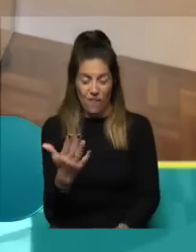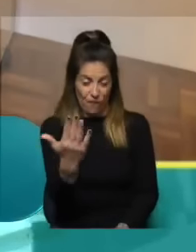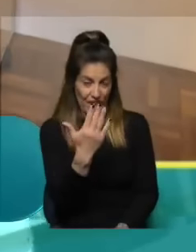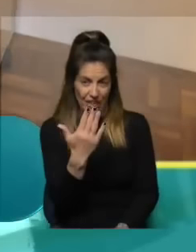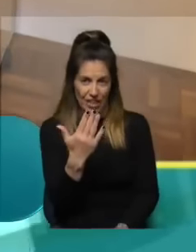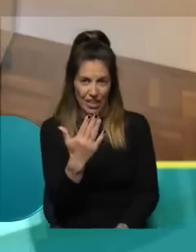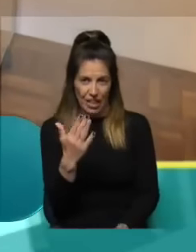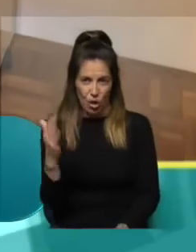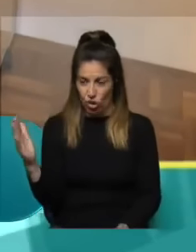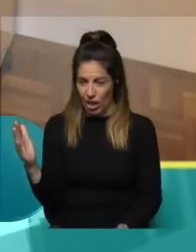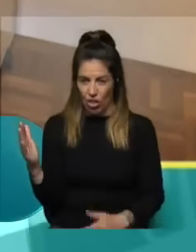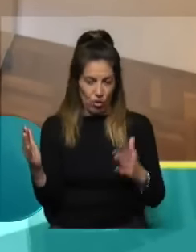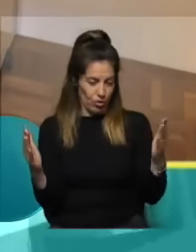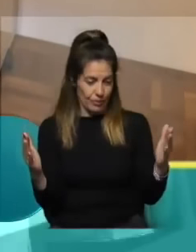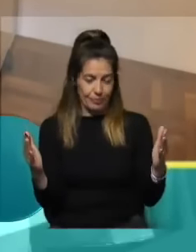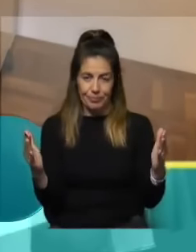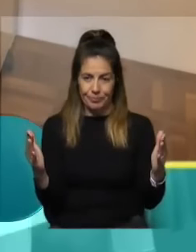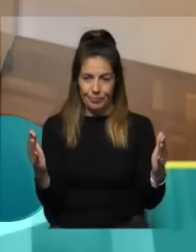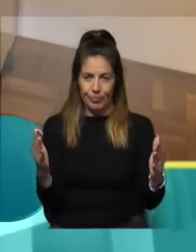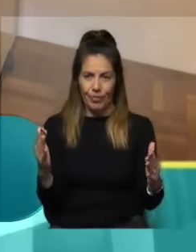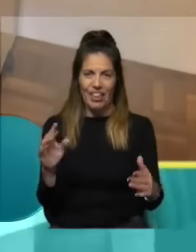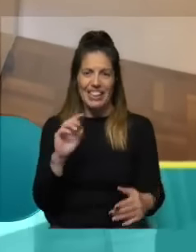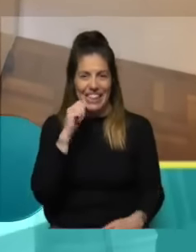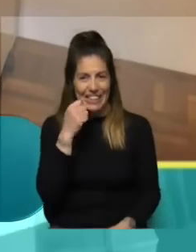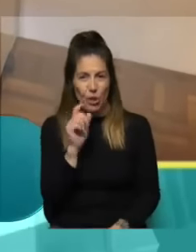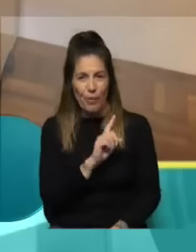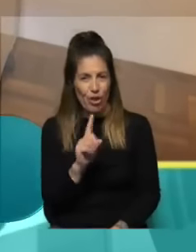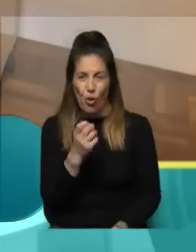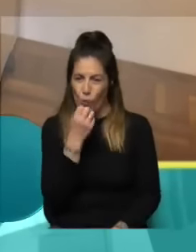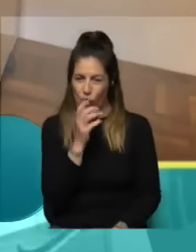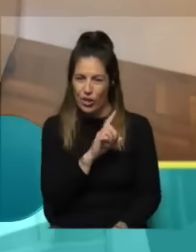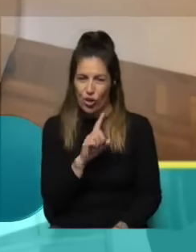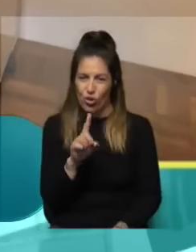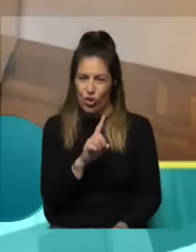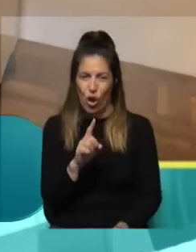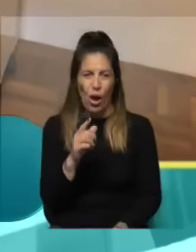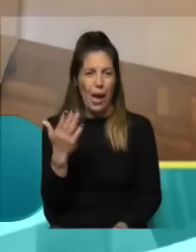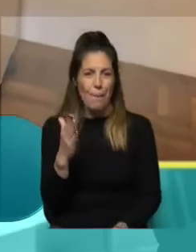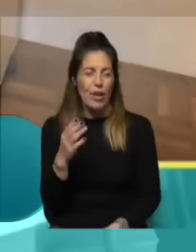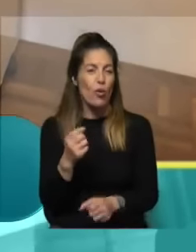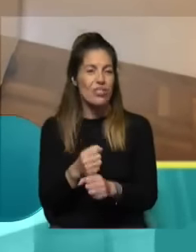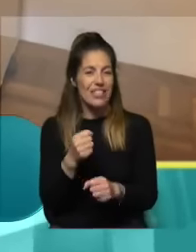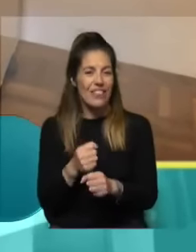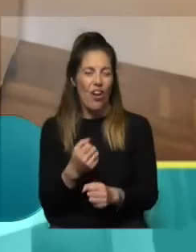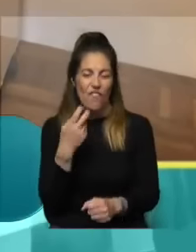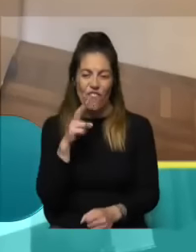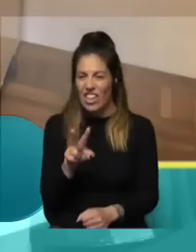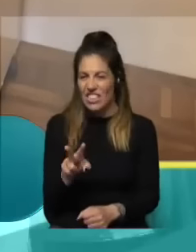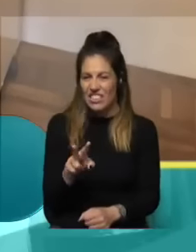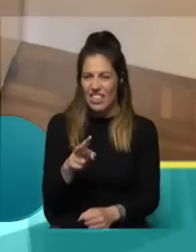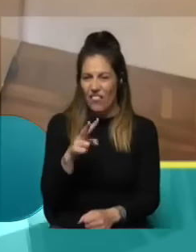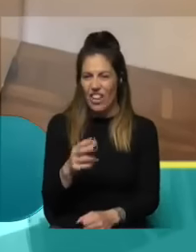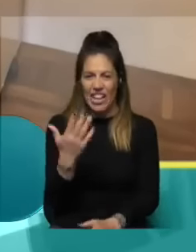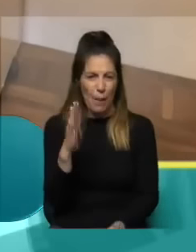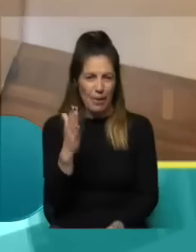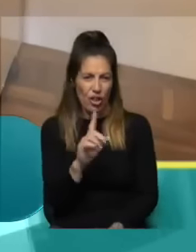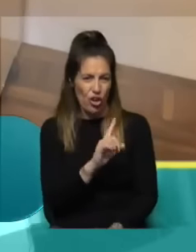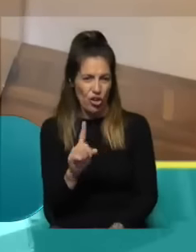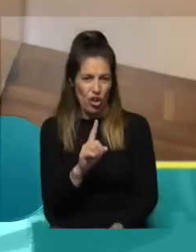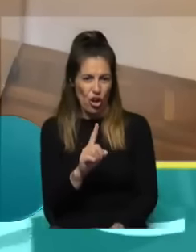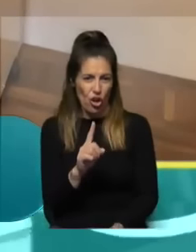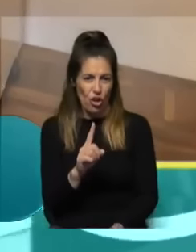al costado, enfrente o a un costado. Dice, qué lindo y todo, pero no es bueno tener espejos cuando se trabaja, verse o ver espejos. Maquillarse. Sí, no,